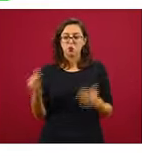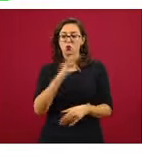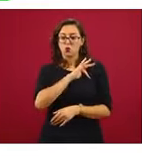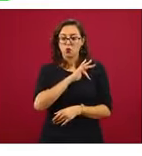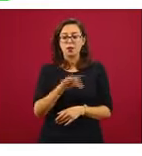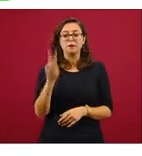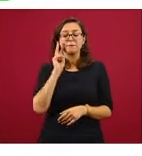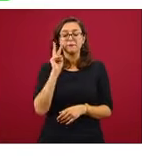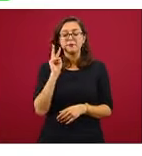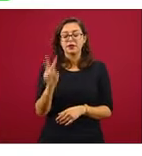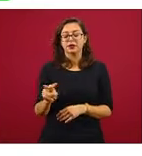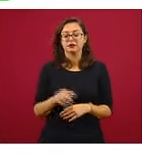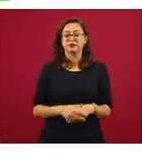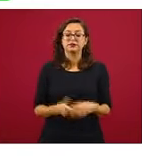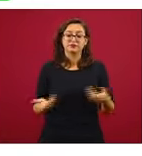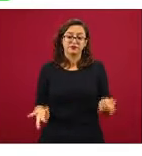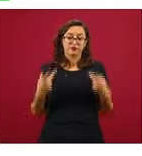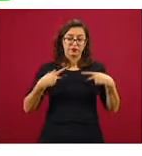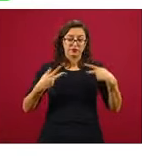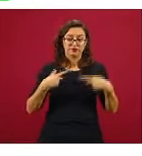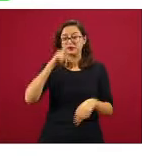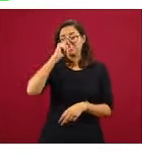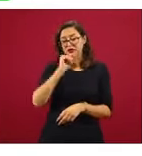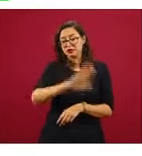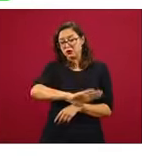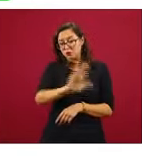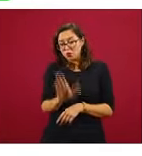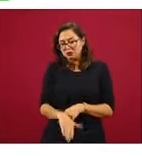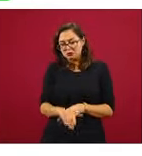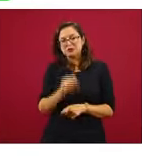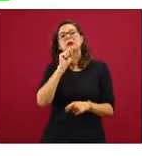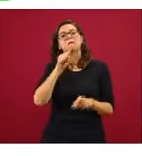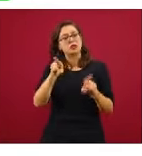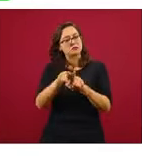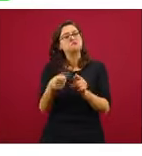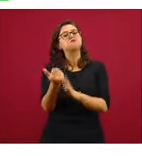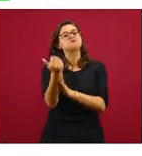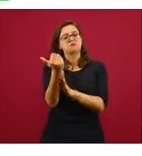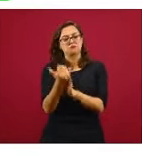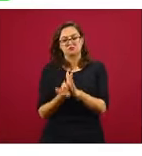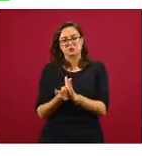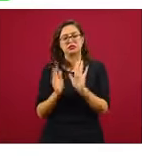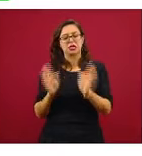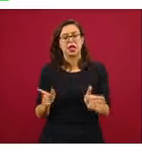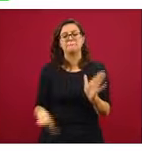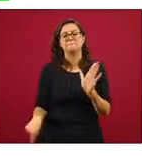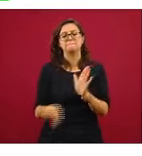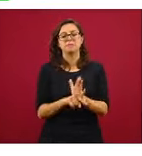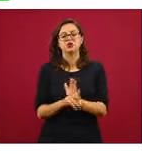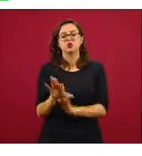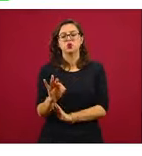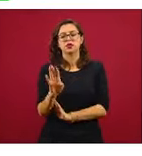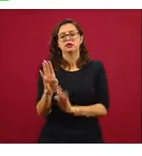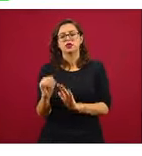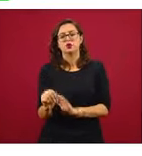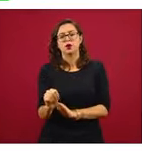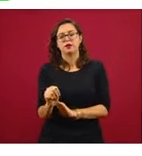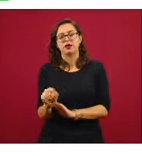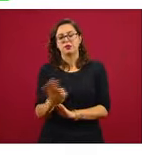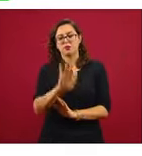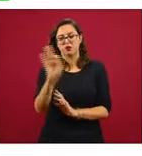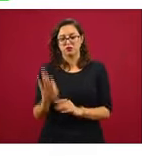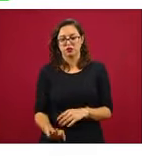y la tendencia de las defunciones continúa también siendo descendente, con un menos 49% en las últimas 2 semanas